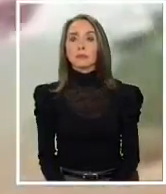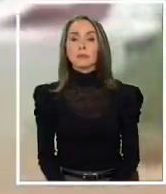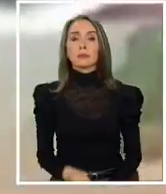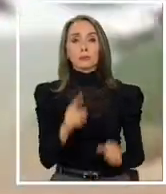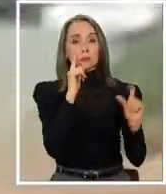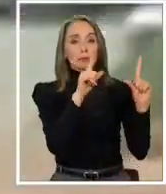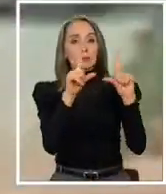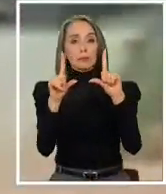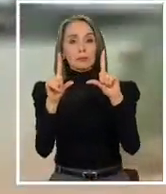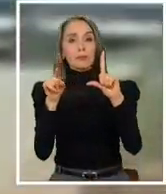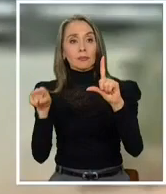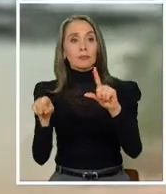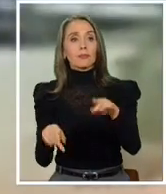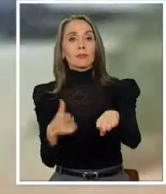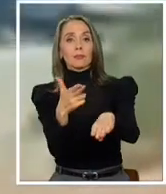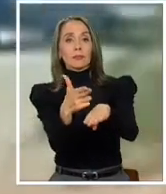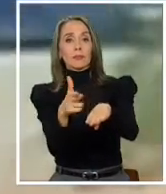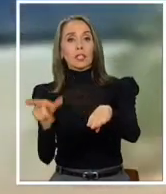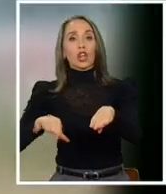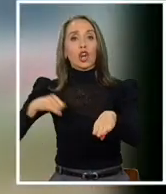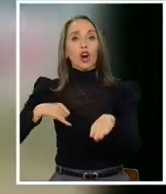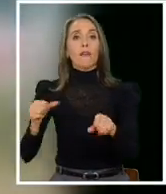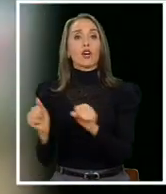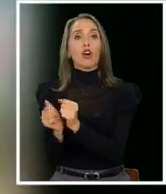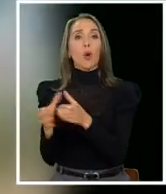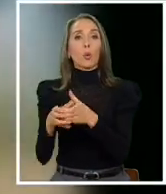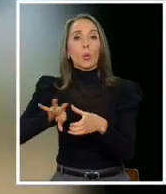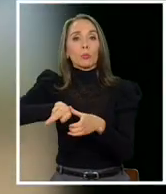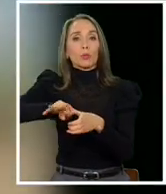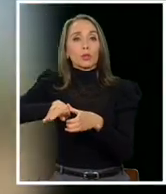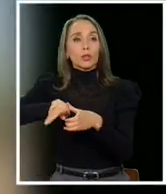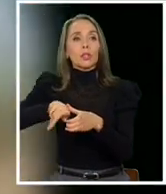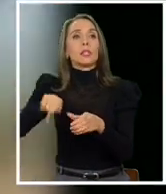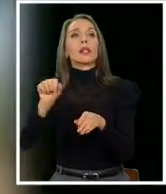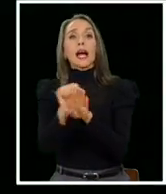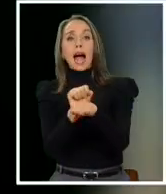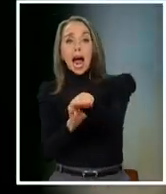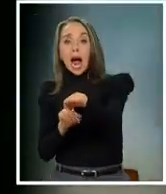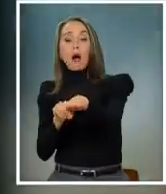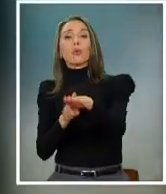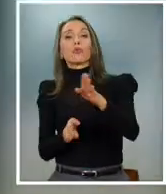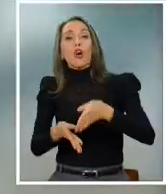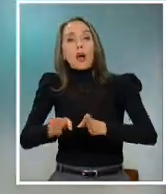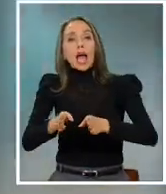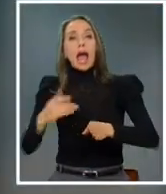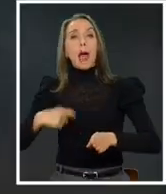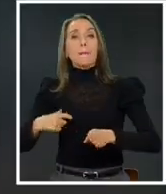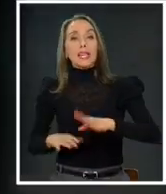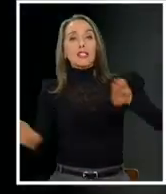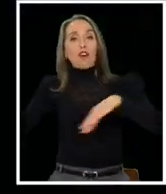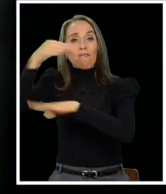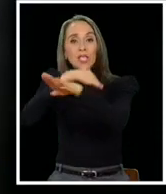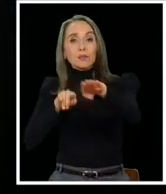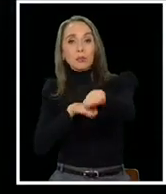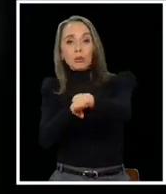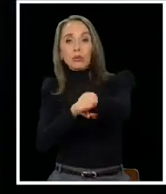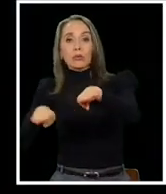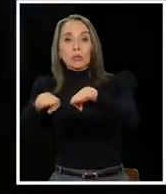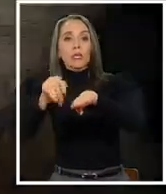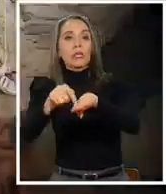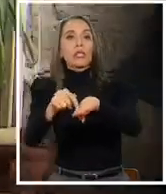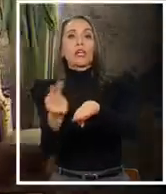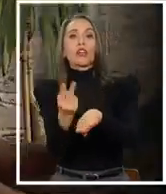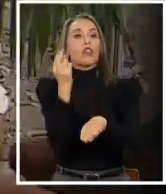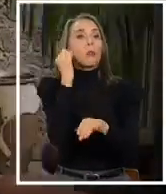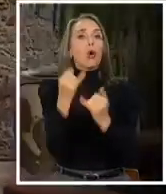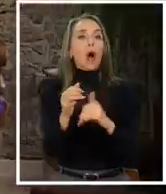Esta es una de las andanzas de Mateluna con su banda. Eran especialistas en encerronas en Américo Vespucio. Este robo lo sufrió una pareja